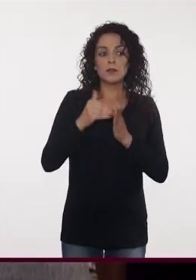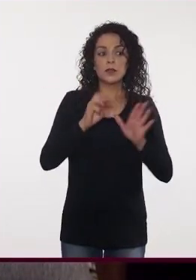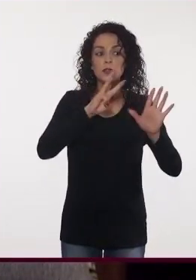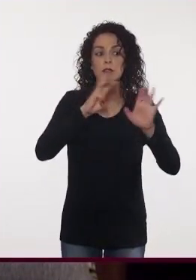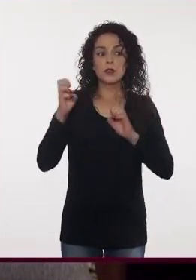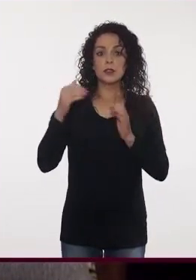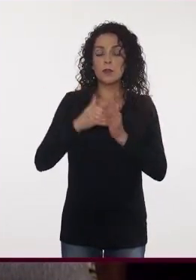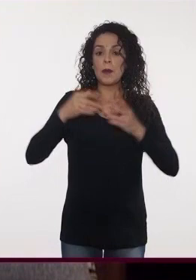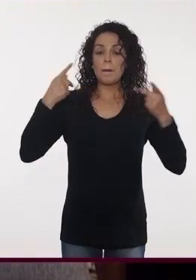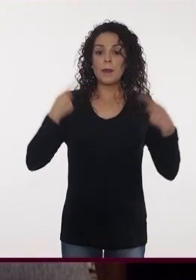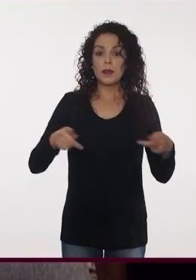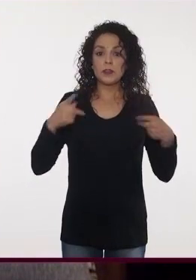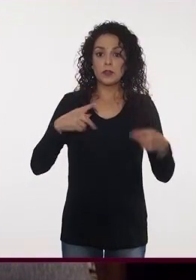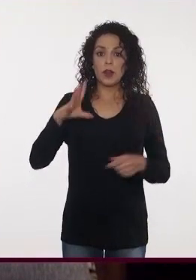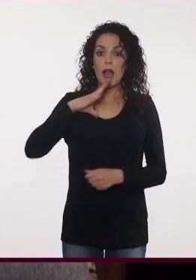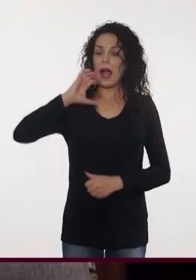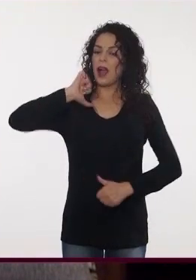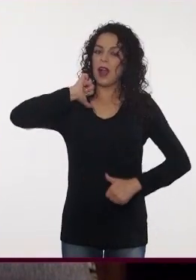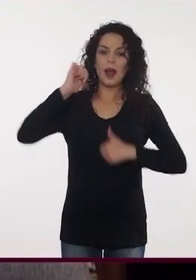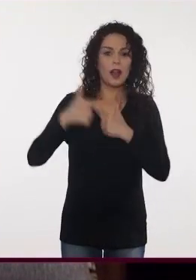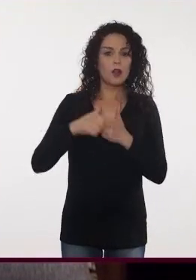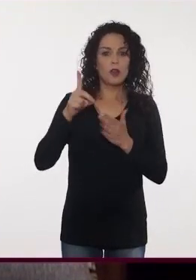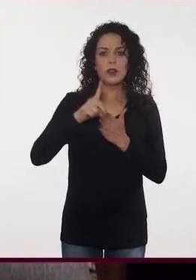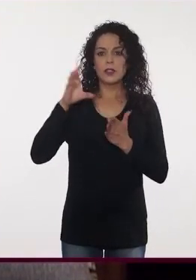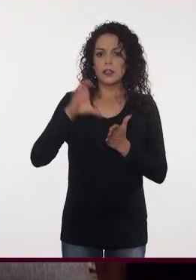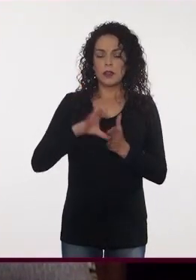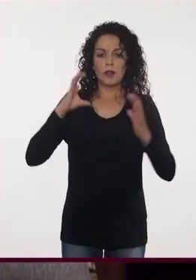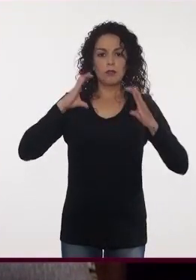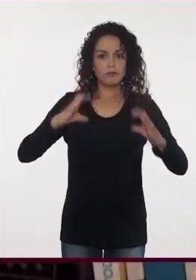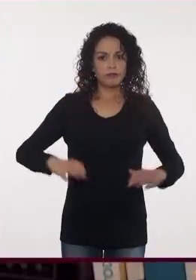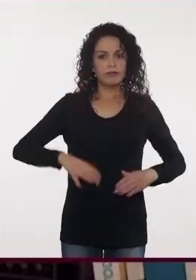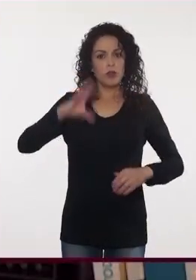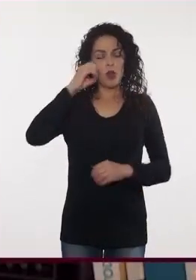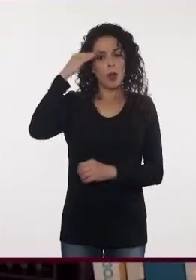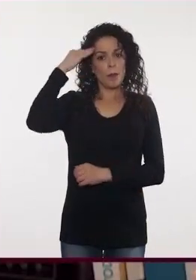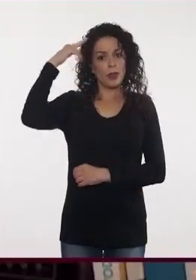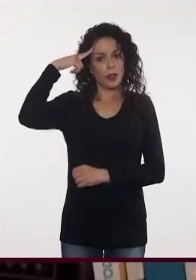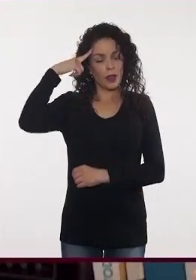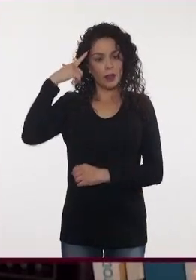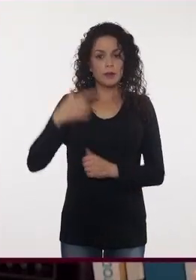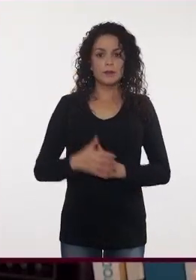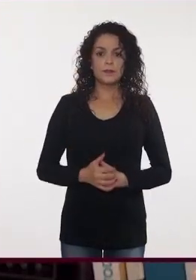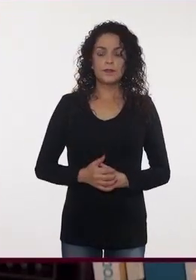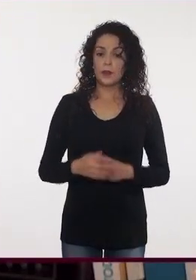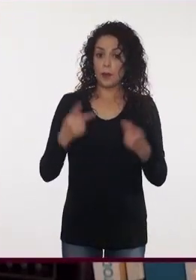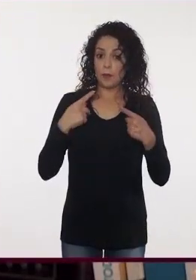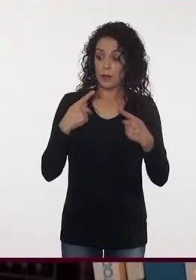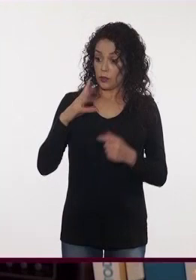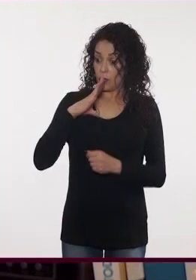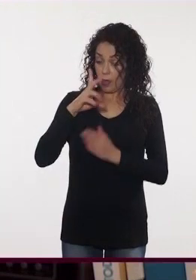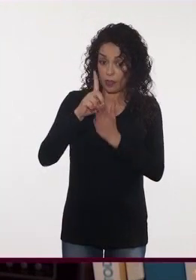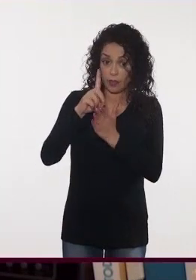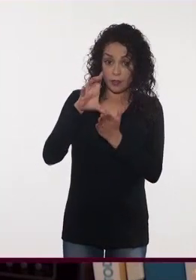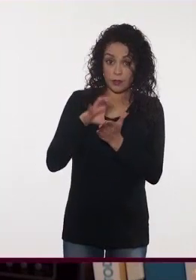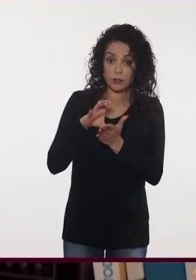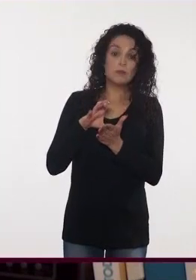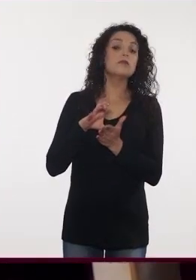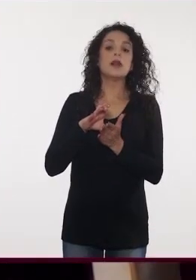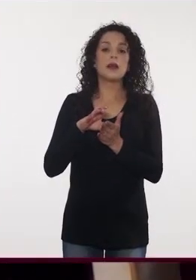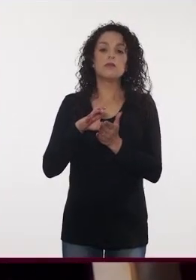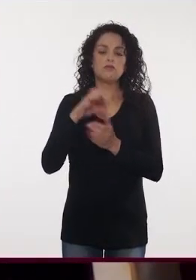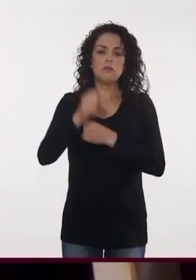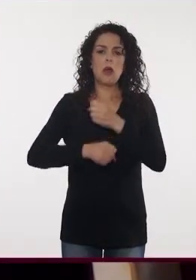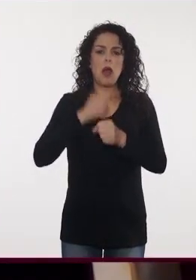6,300,000 personas tienen alguna discapacidad física o mental. De las personas con discapacidad en edad